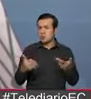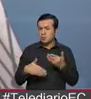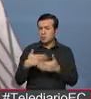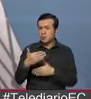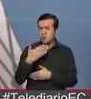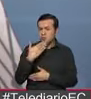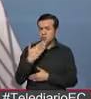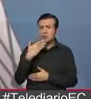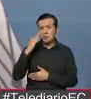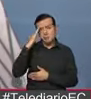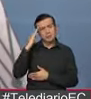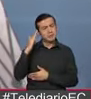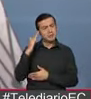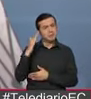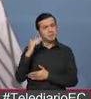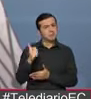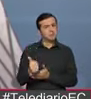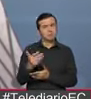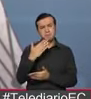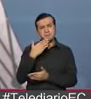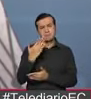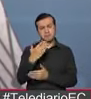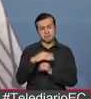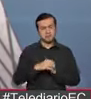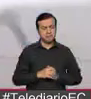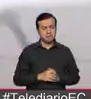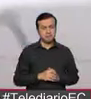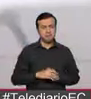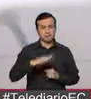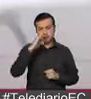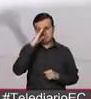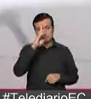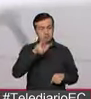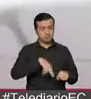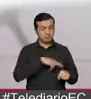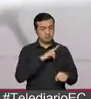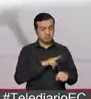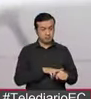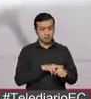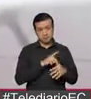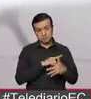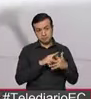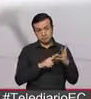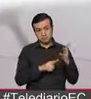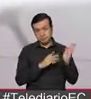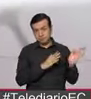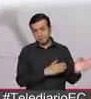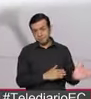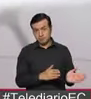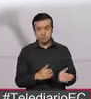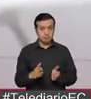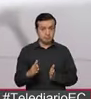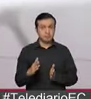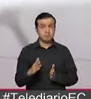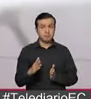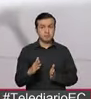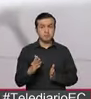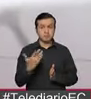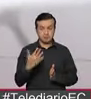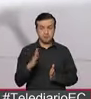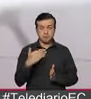policía nacional para perfeccionar bueno abatir aquello la policía nacional tiene un mecanismo de organización